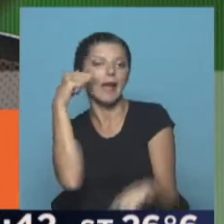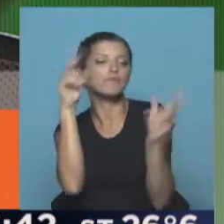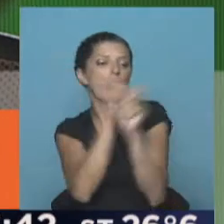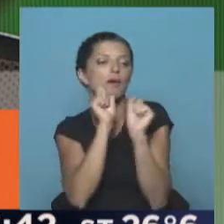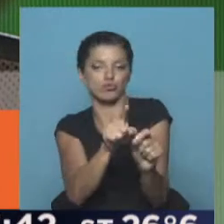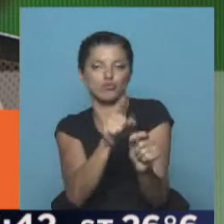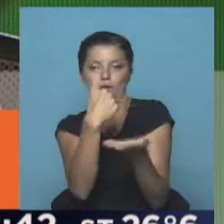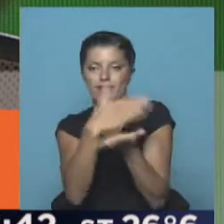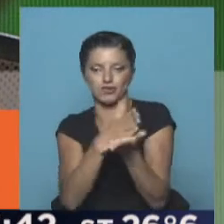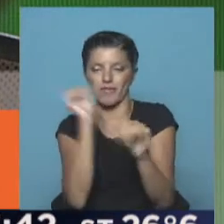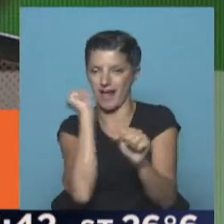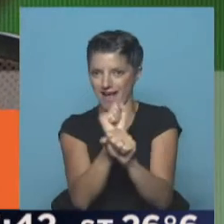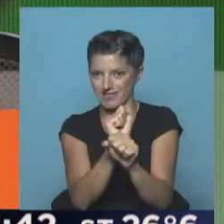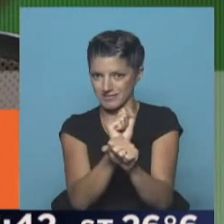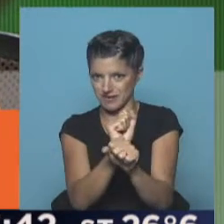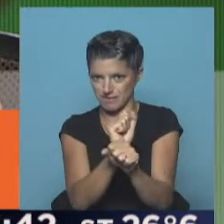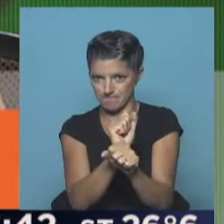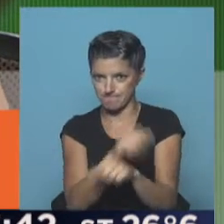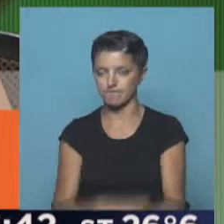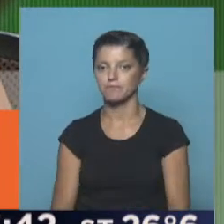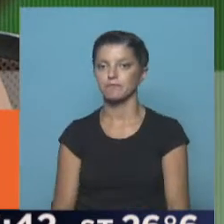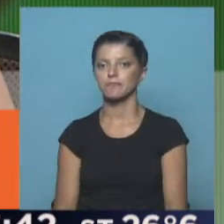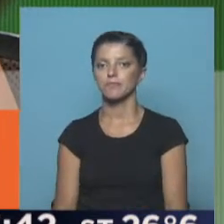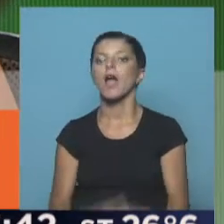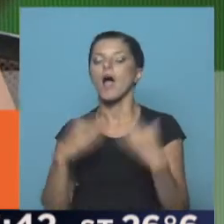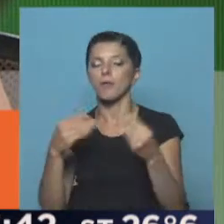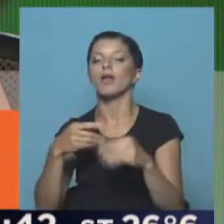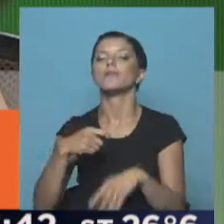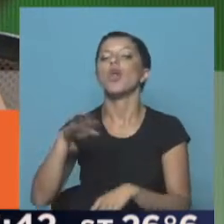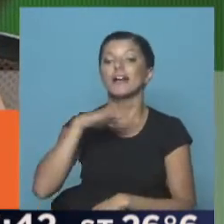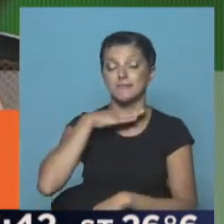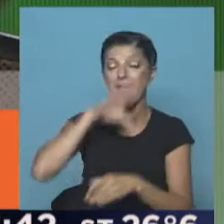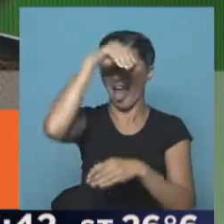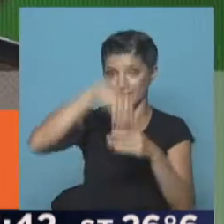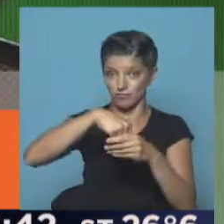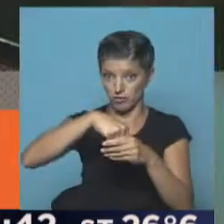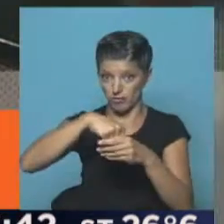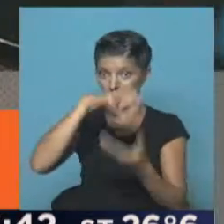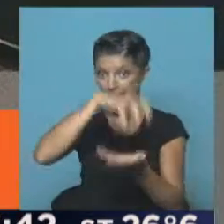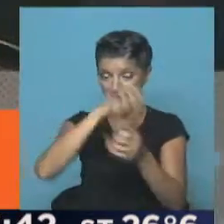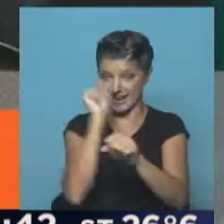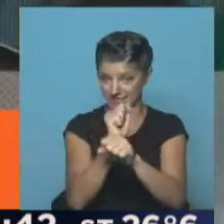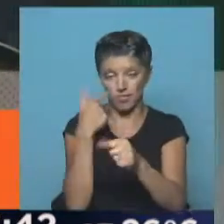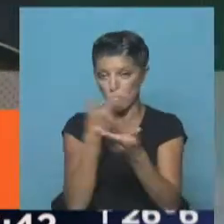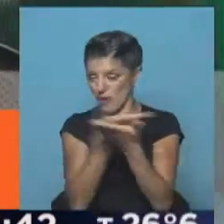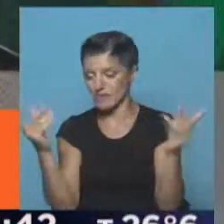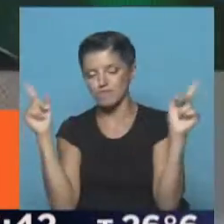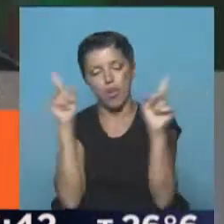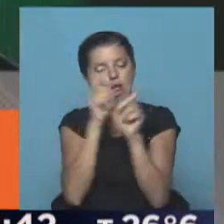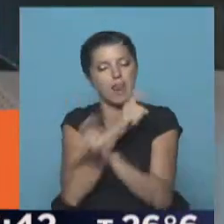La extensión de las guerras entre el crimen organizado a las cárceles muestra una problemática